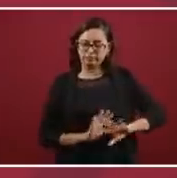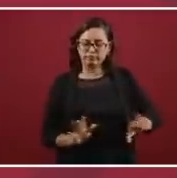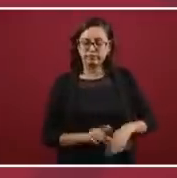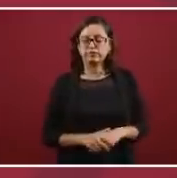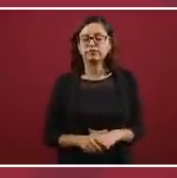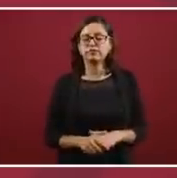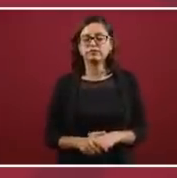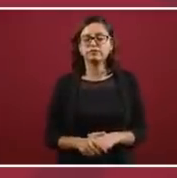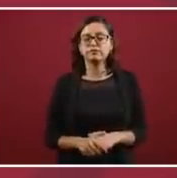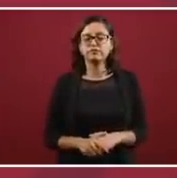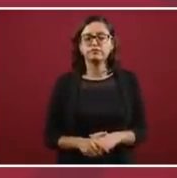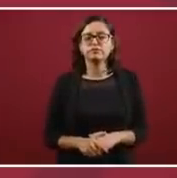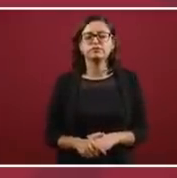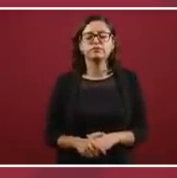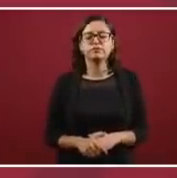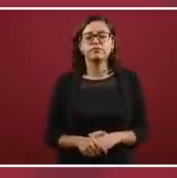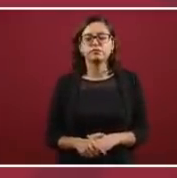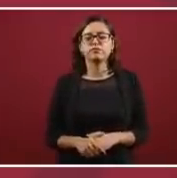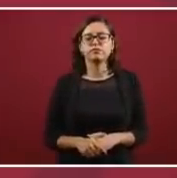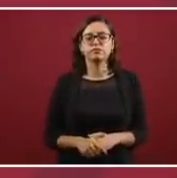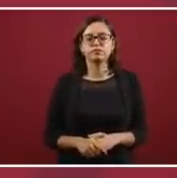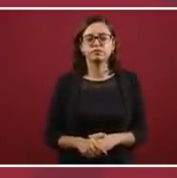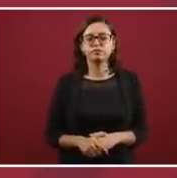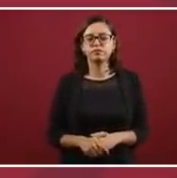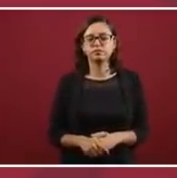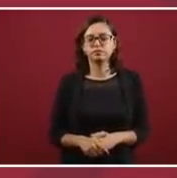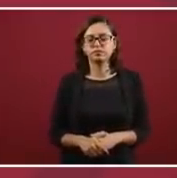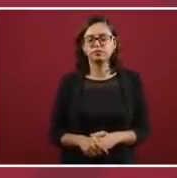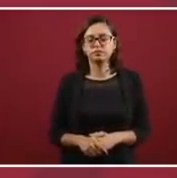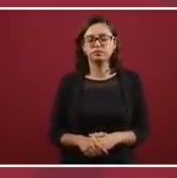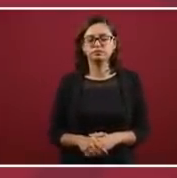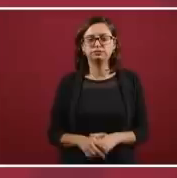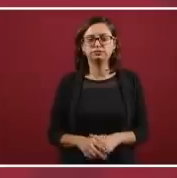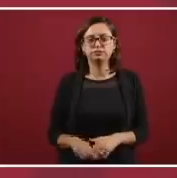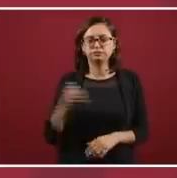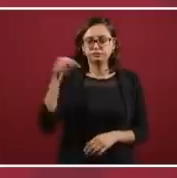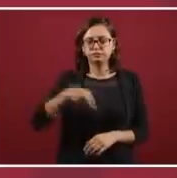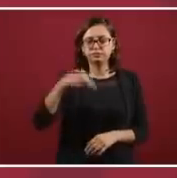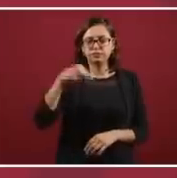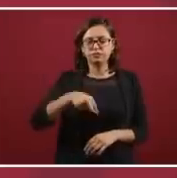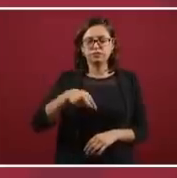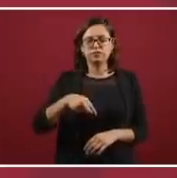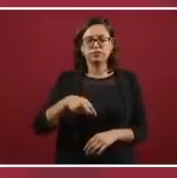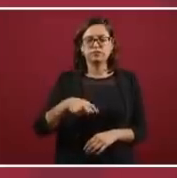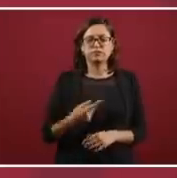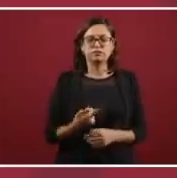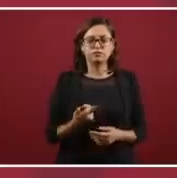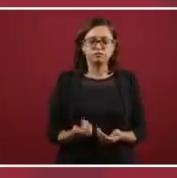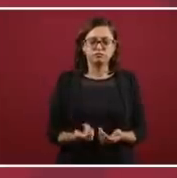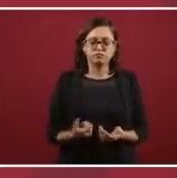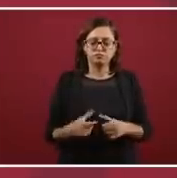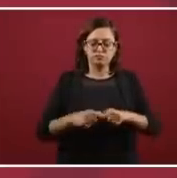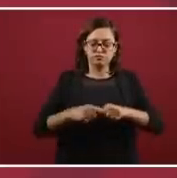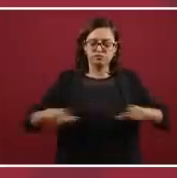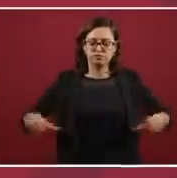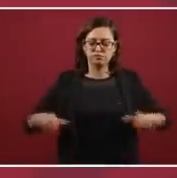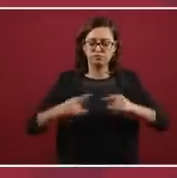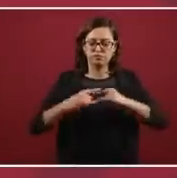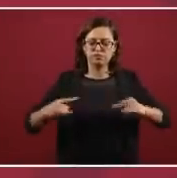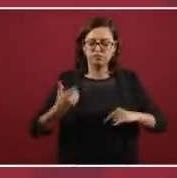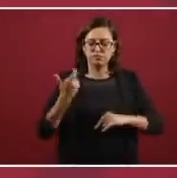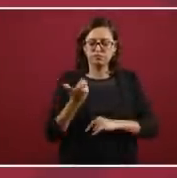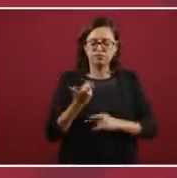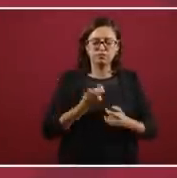Y desde aquí se les va a hacer llegar el cheque a